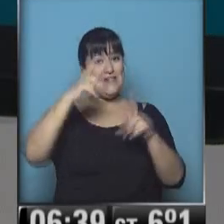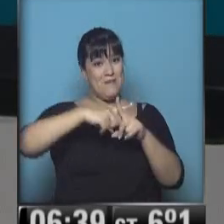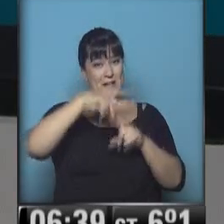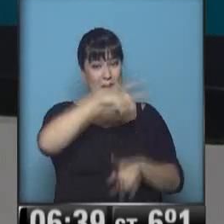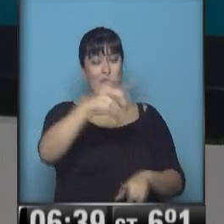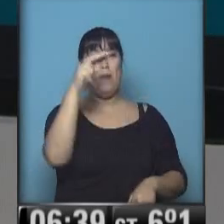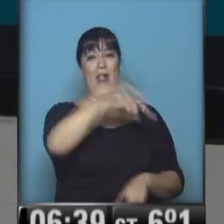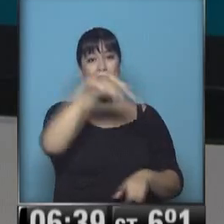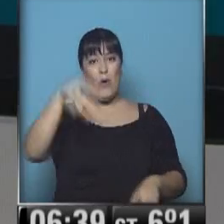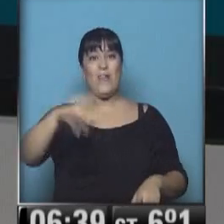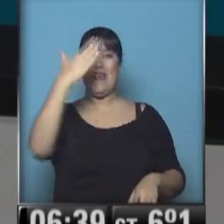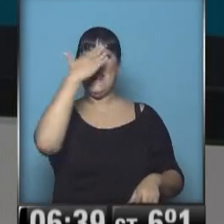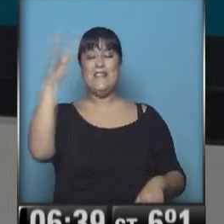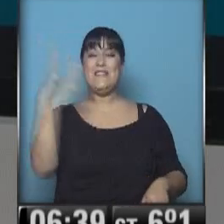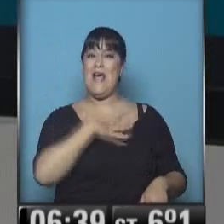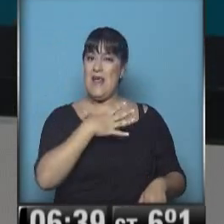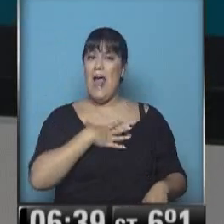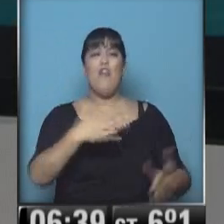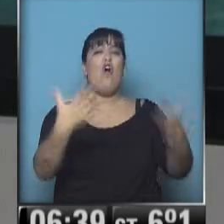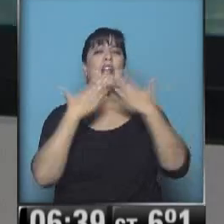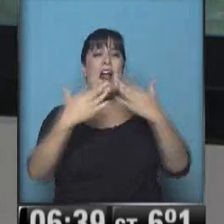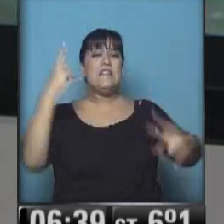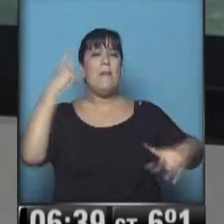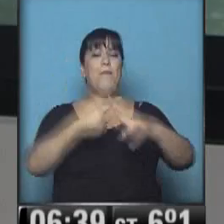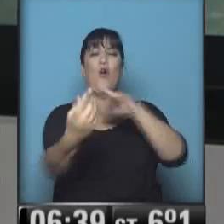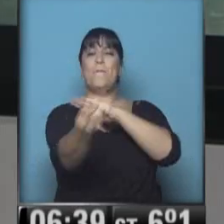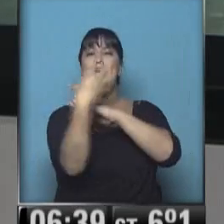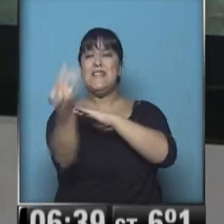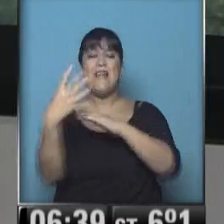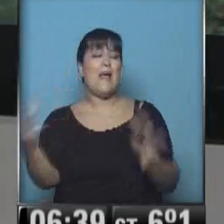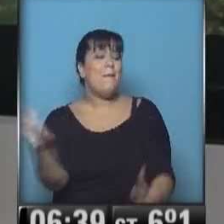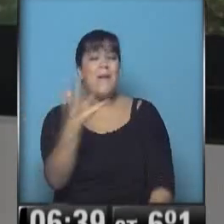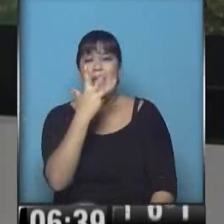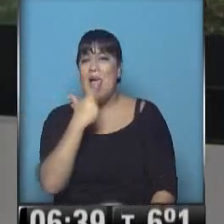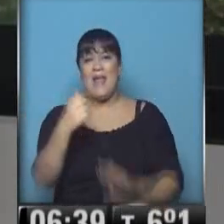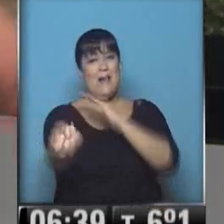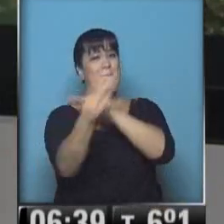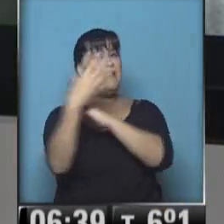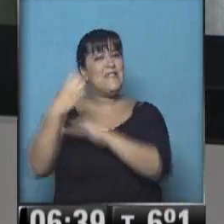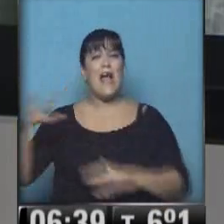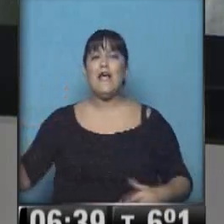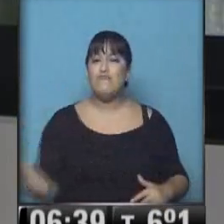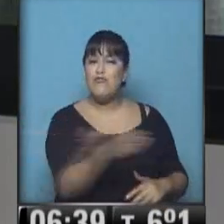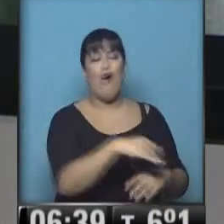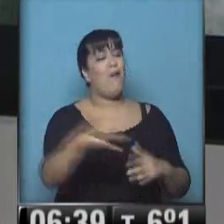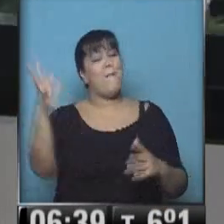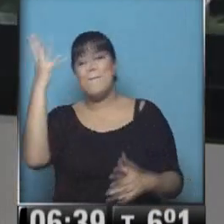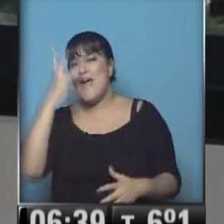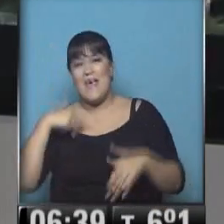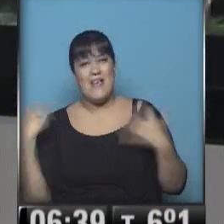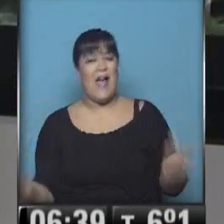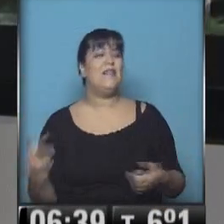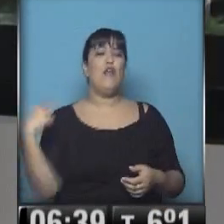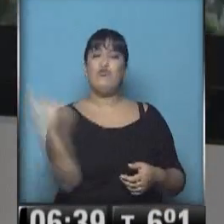15 grados. Gracias por los mensajes, adoro los mensajes, toda la producción disfruta de